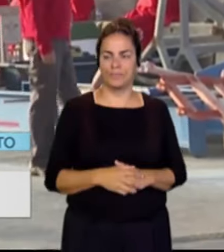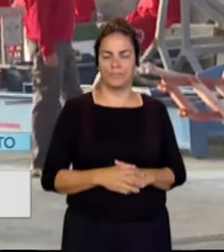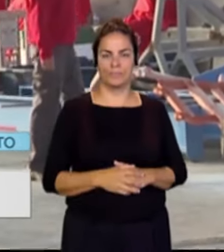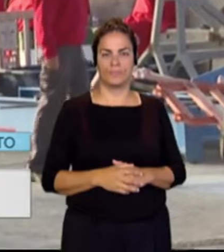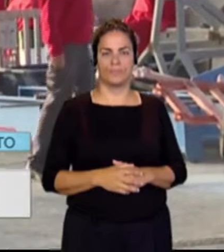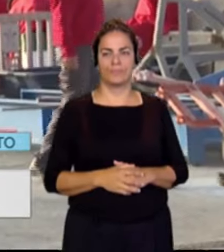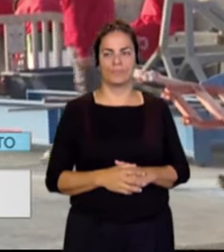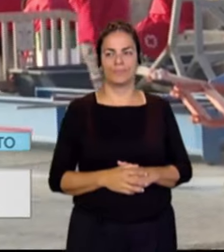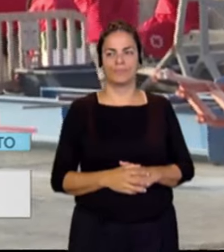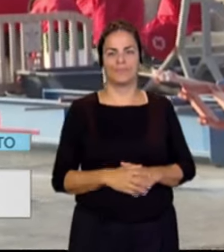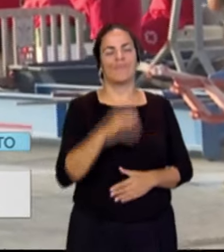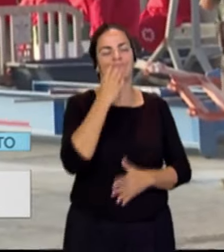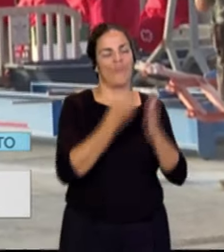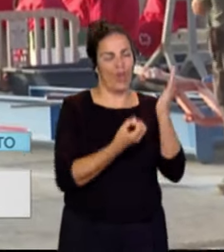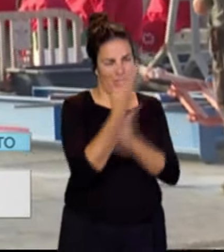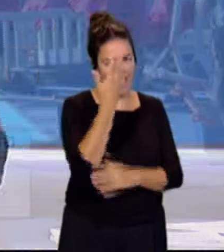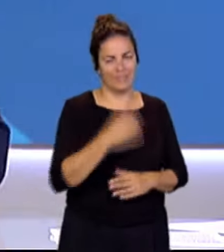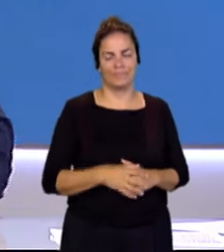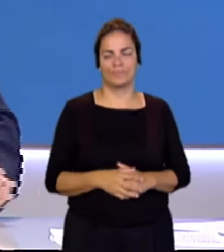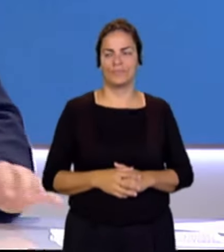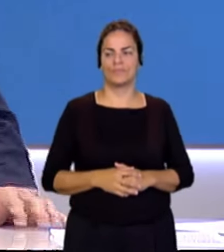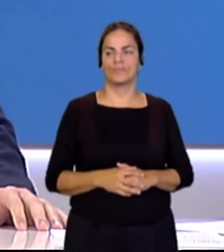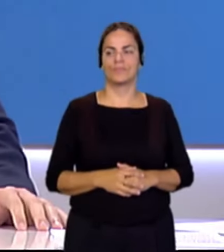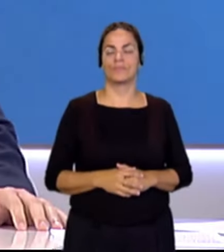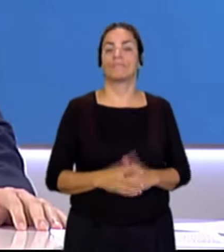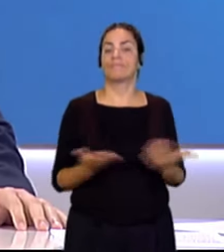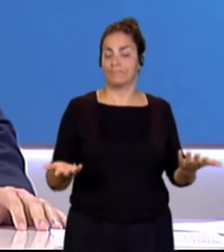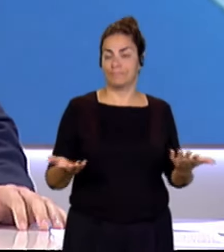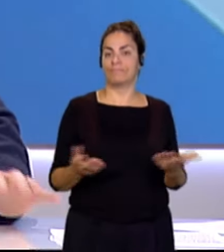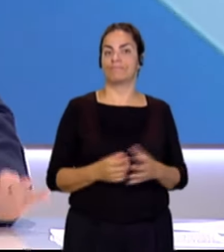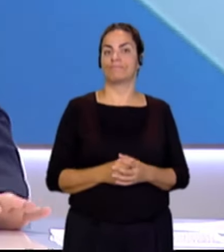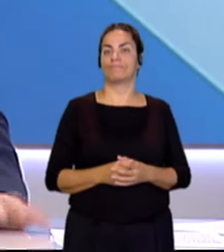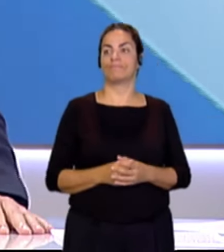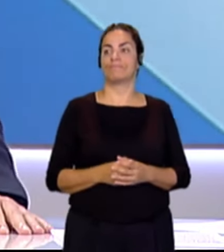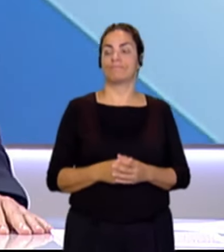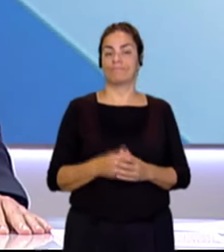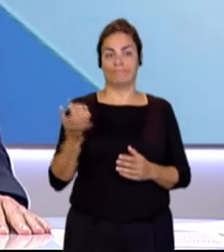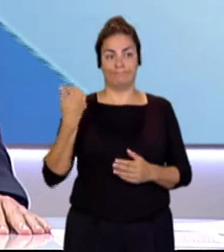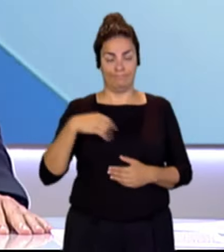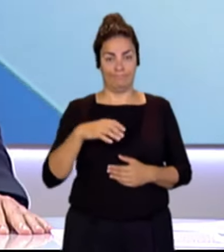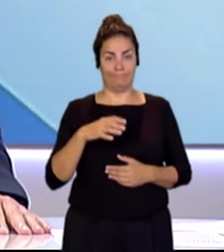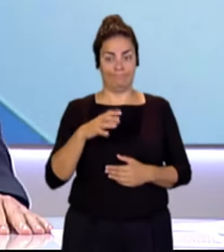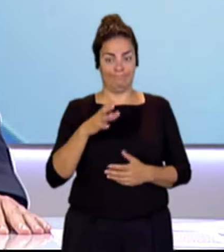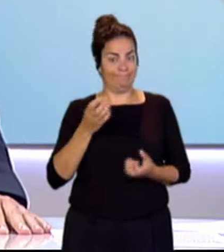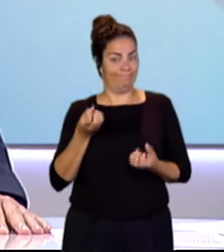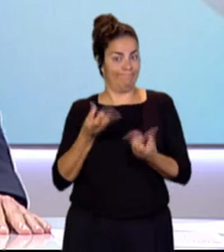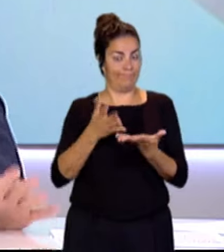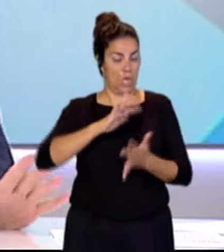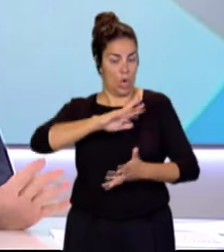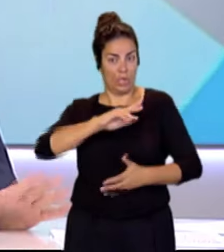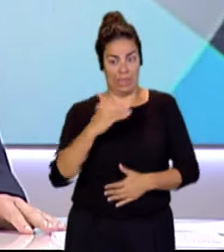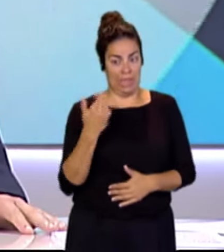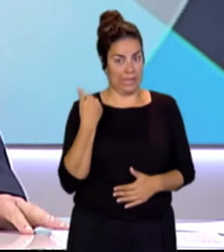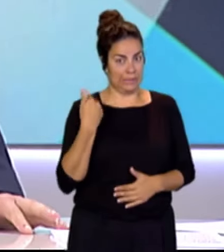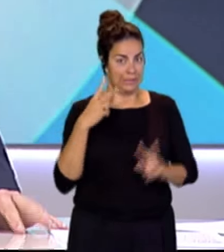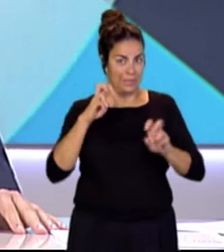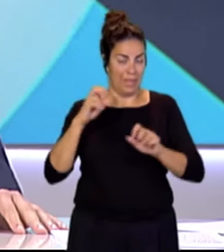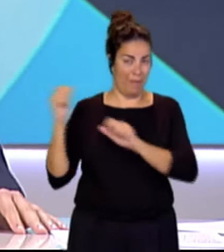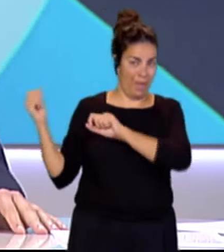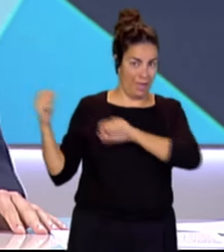días Muy buenos días Pues en este punto después de este inciso Esta última hora sobre la ruta migratoria continuamos